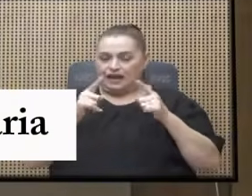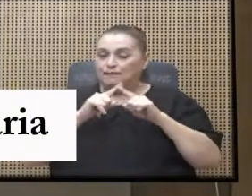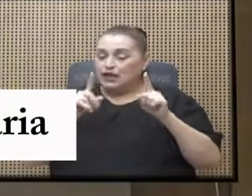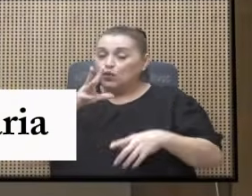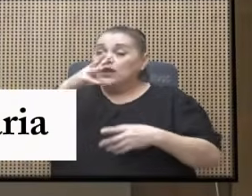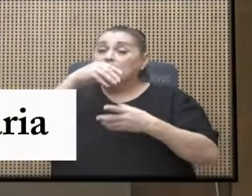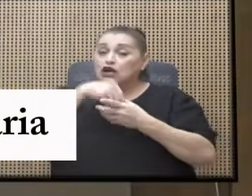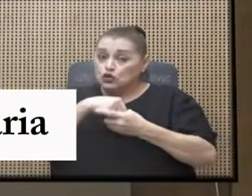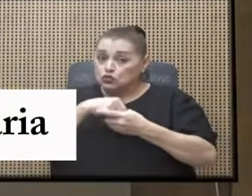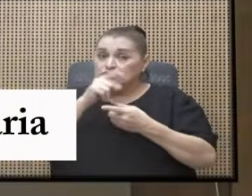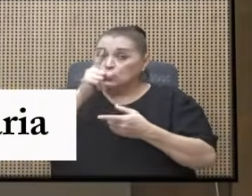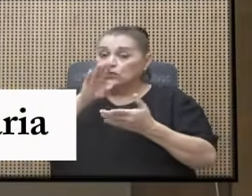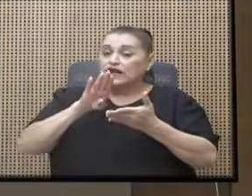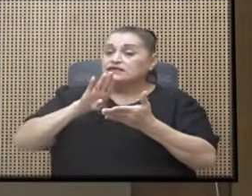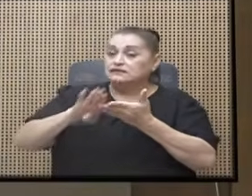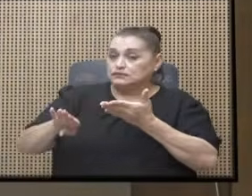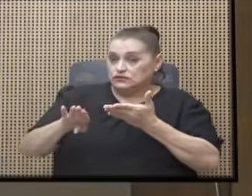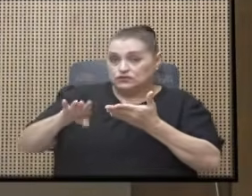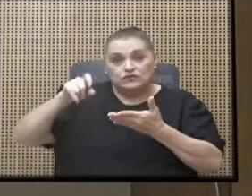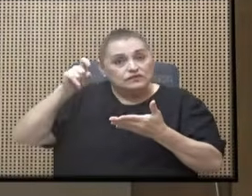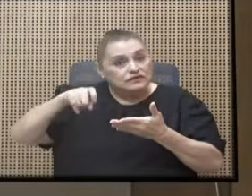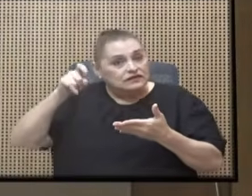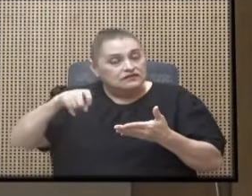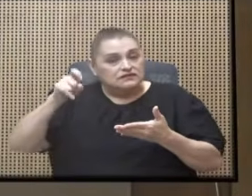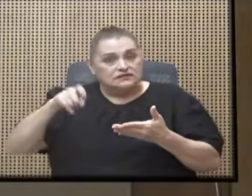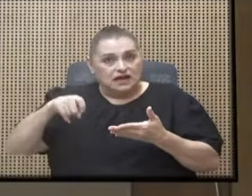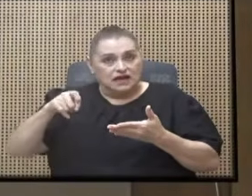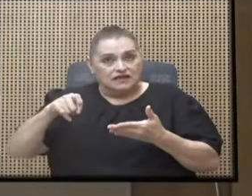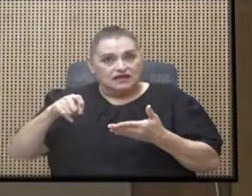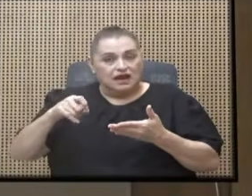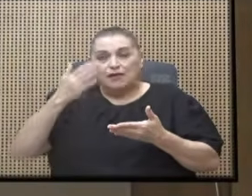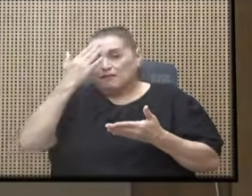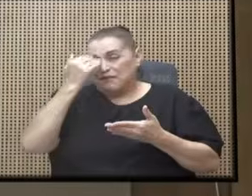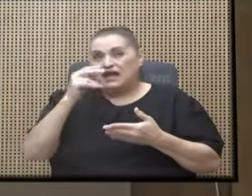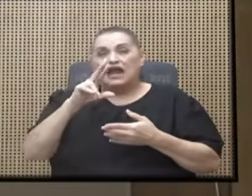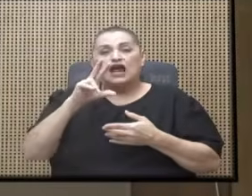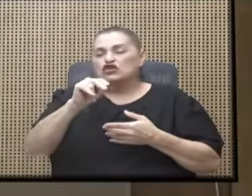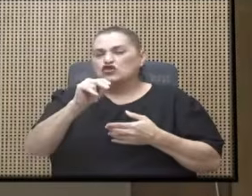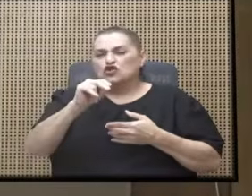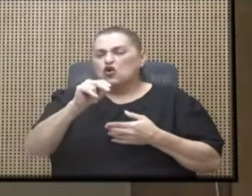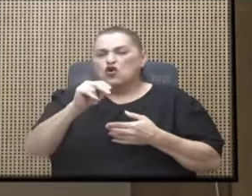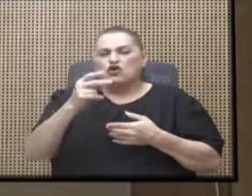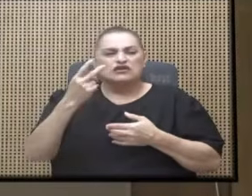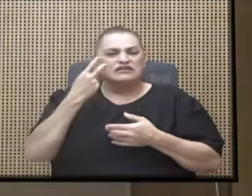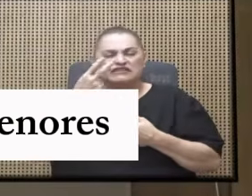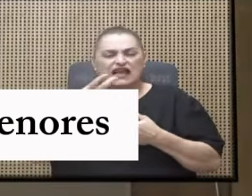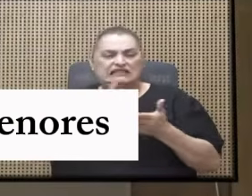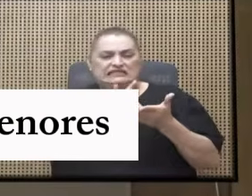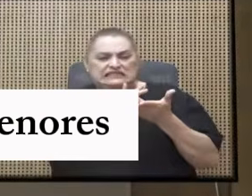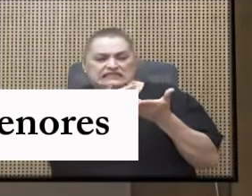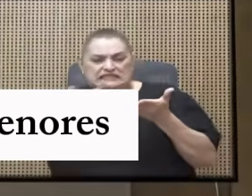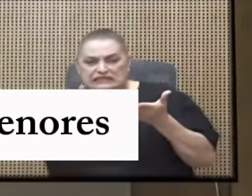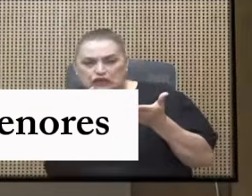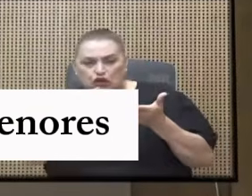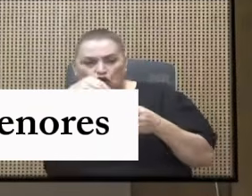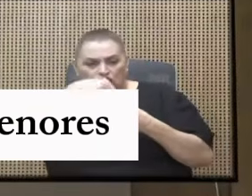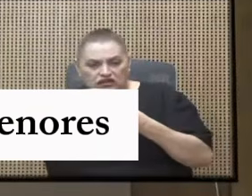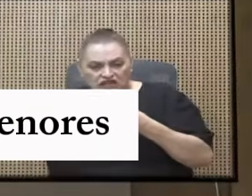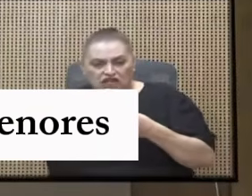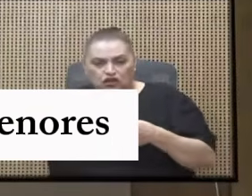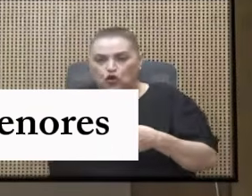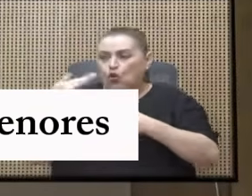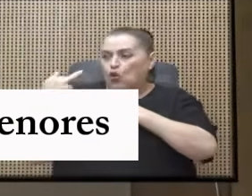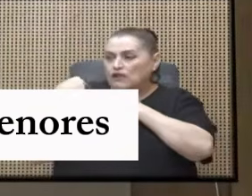incluyendo una excepción que es necesaria para que no esté vaciado de contenido esa obligación